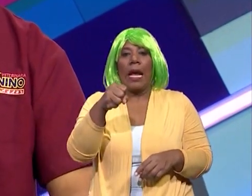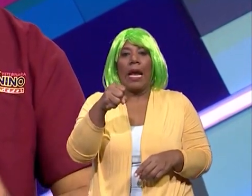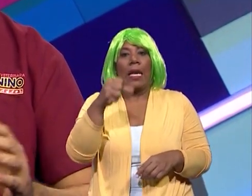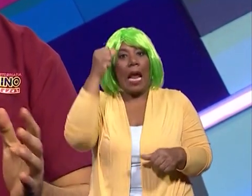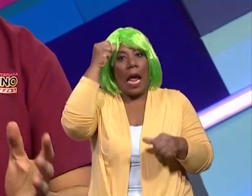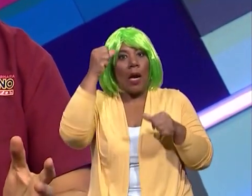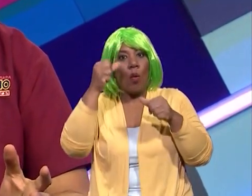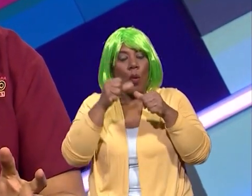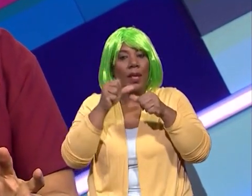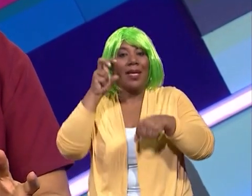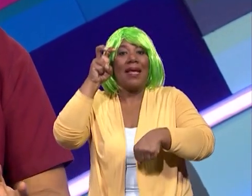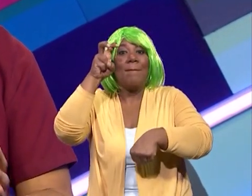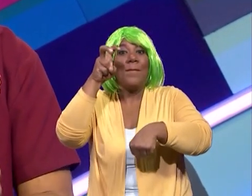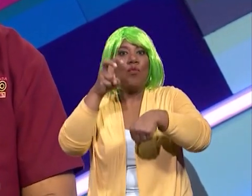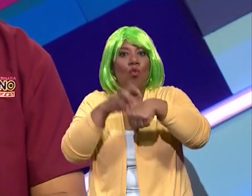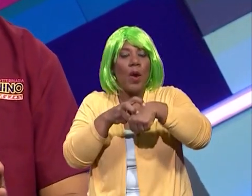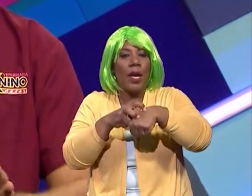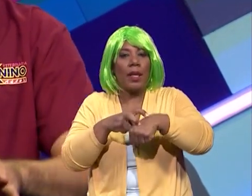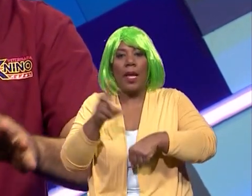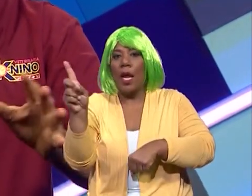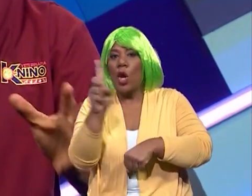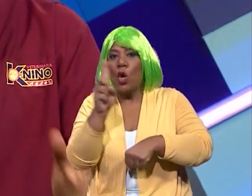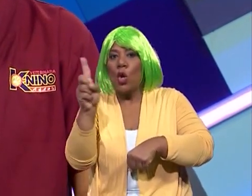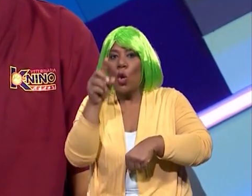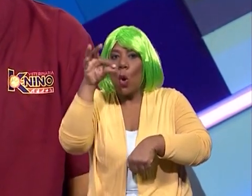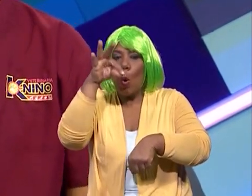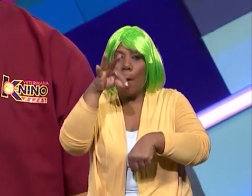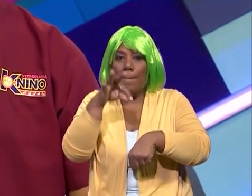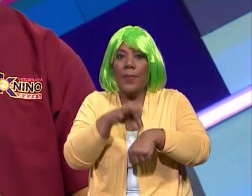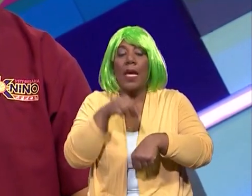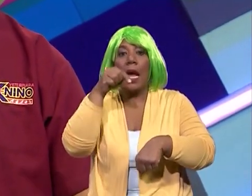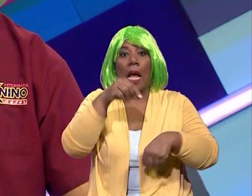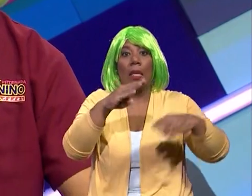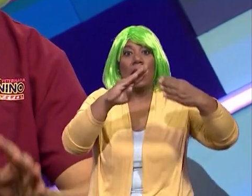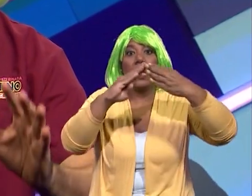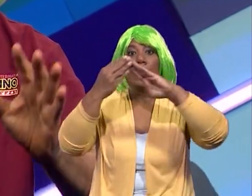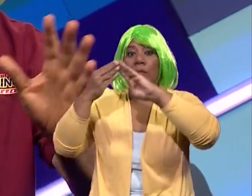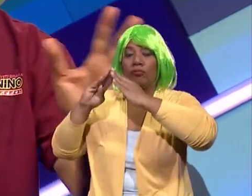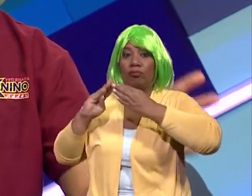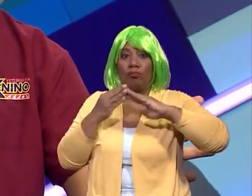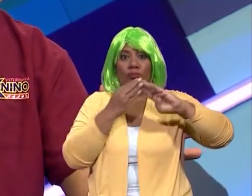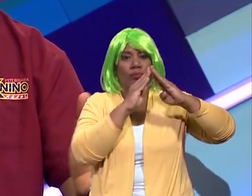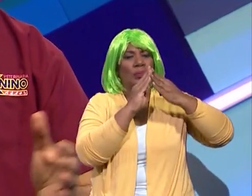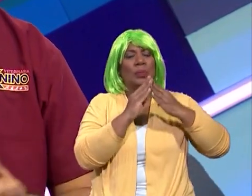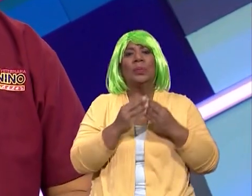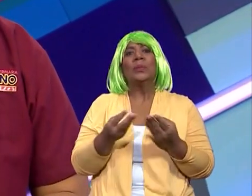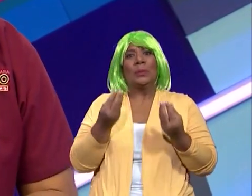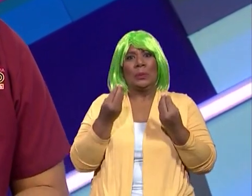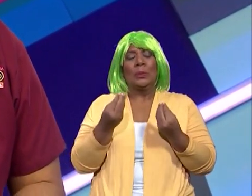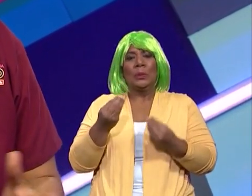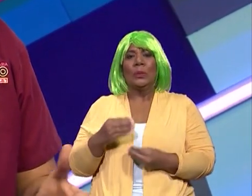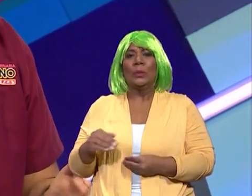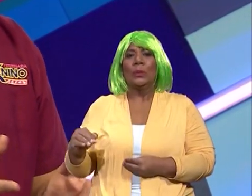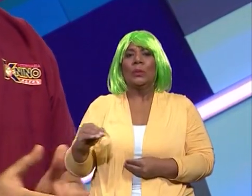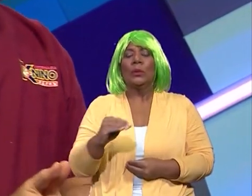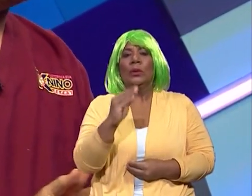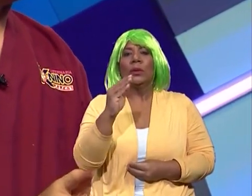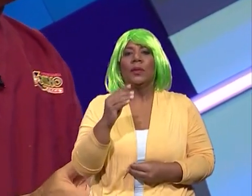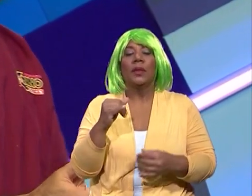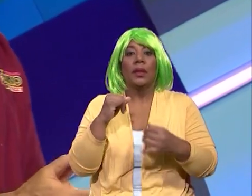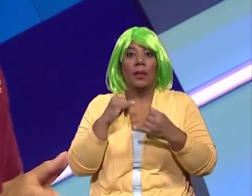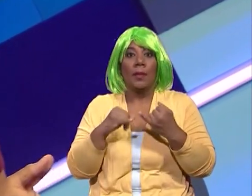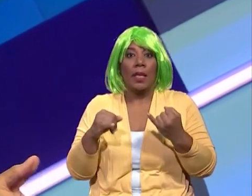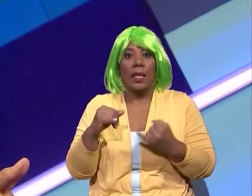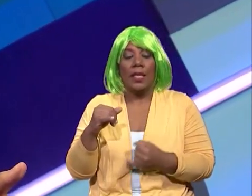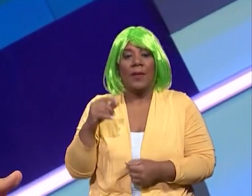morder. Hay serpientes venenosas. Y eso hay que tener. En la misma ciudad de Panamá hay serpientes por todos lados. Pero hoy, para terminar, a ver,